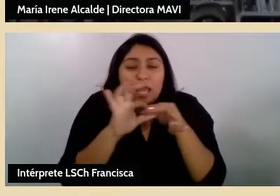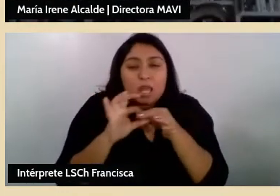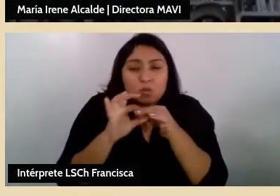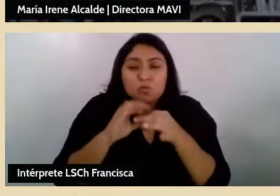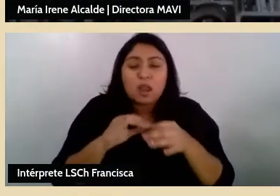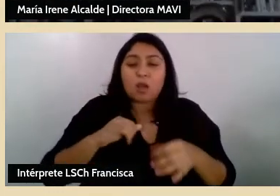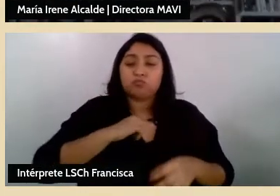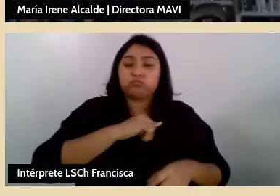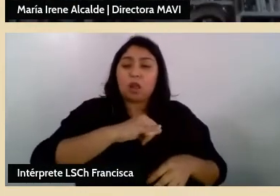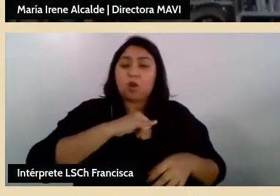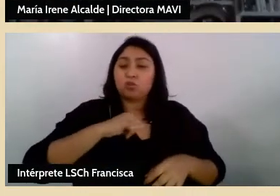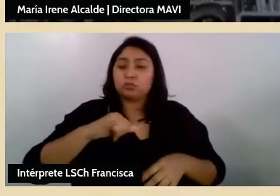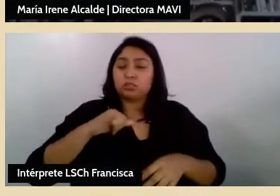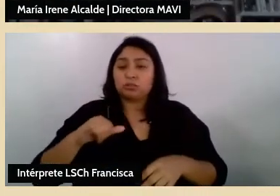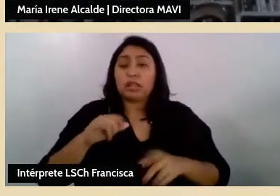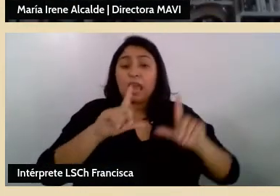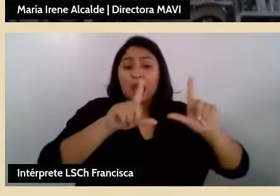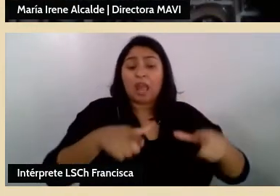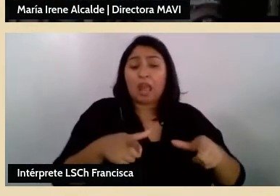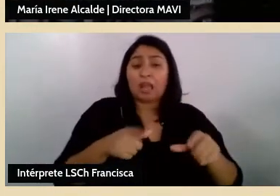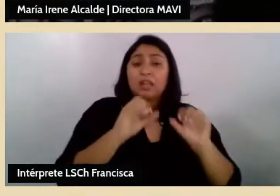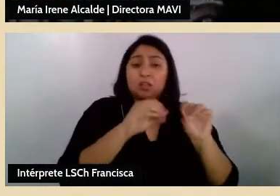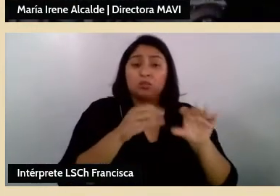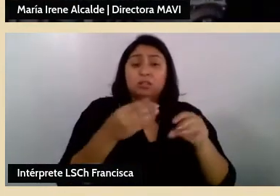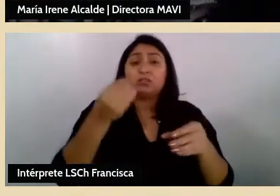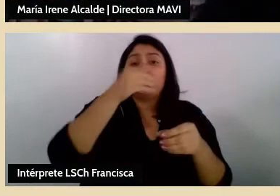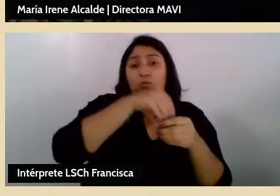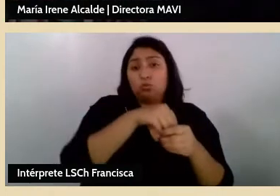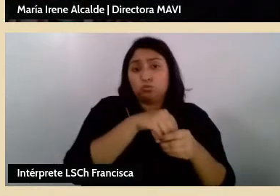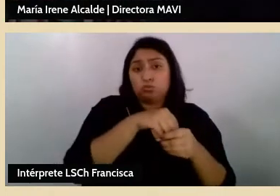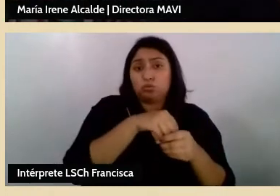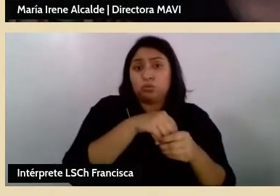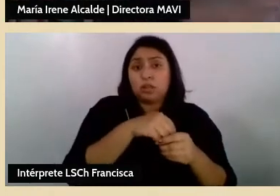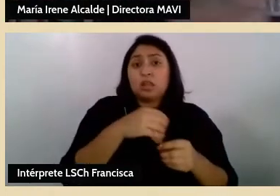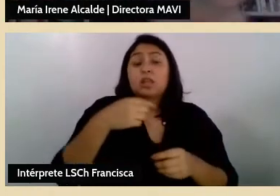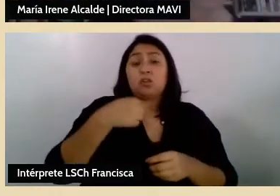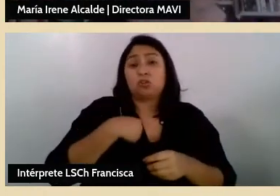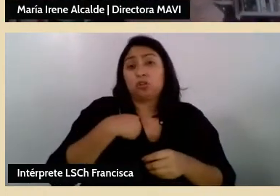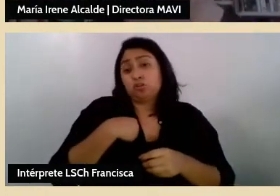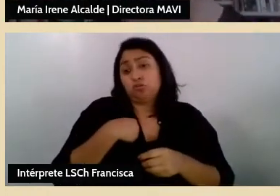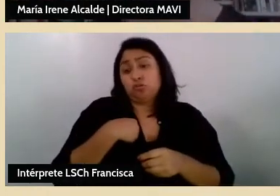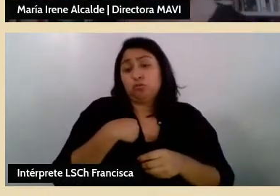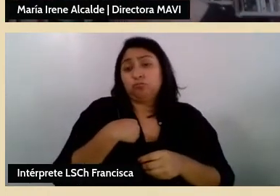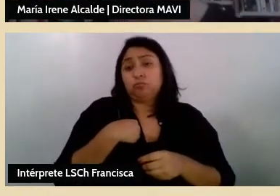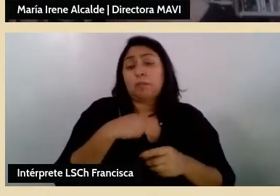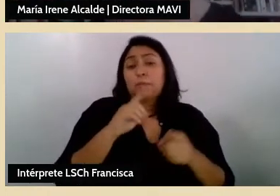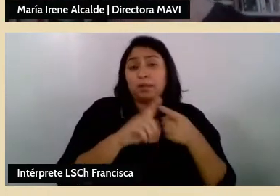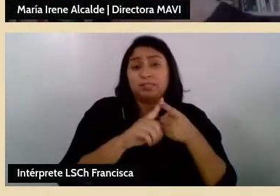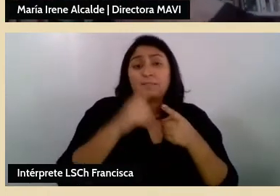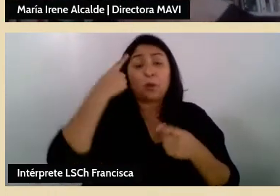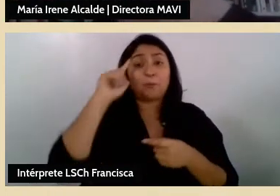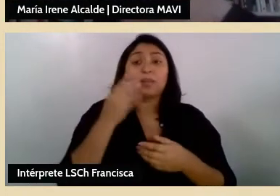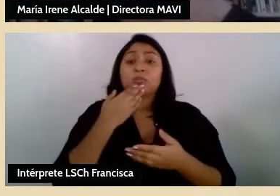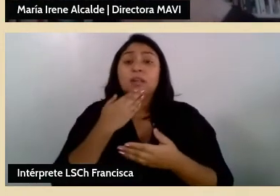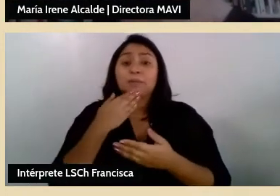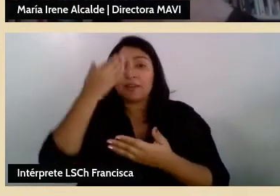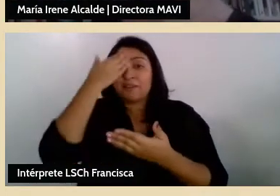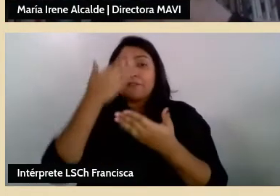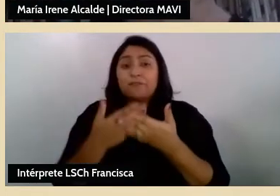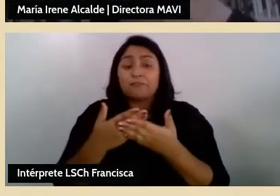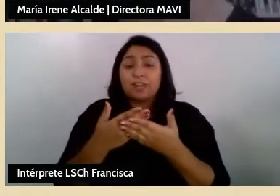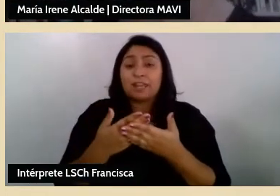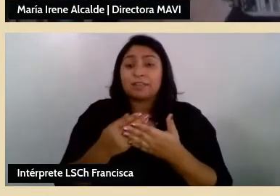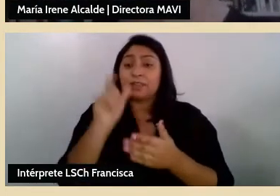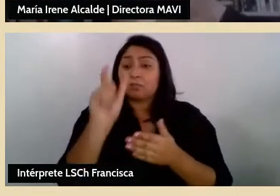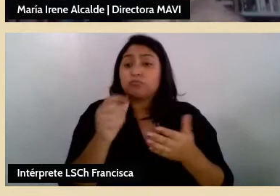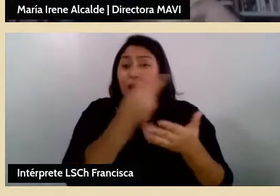en lo que es área de educación e inclusión, que es lo que a mí me convoca, sino que también frente a los artistas, a quienes van a exponer a